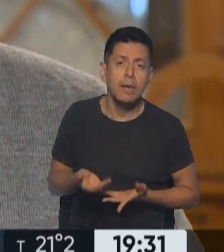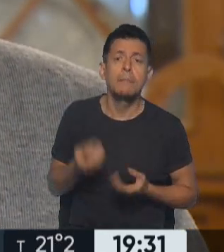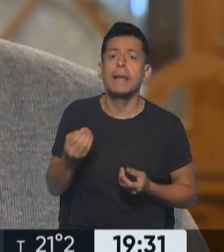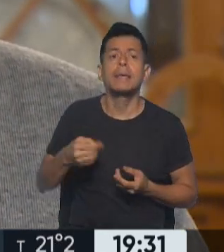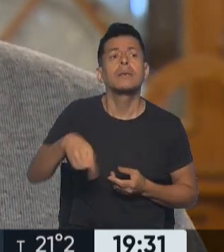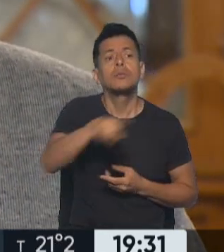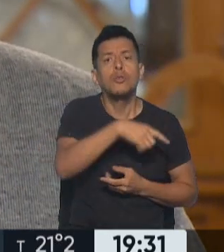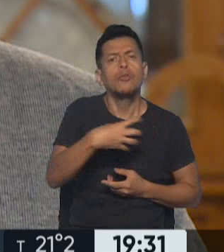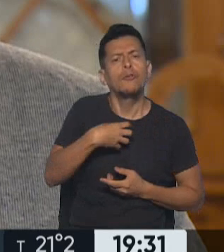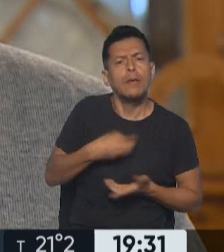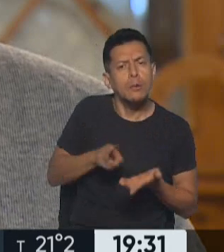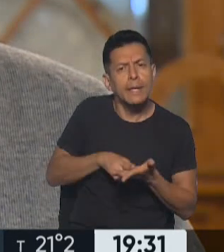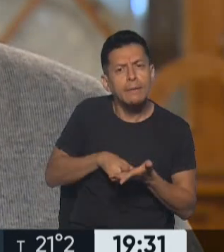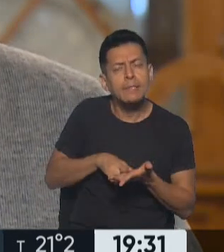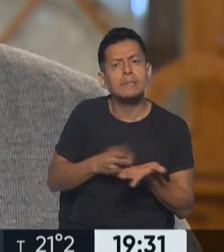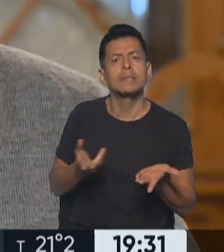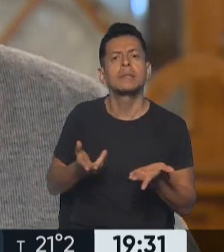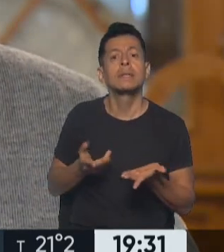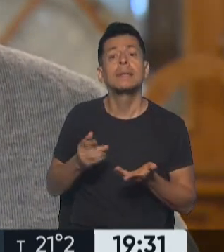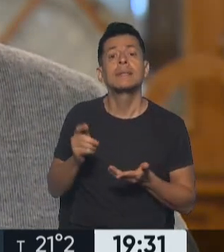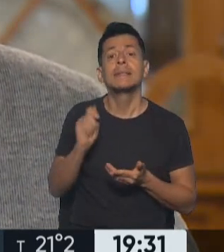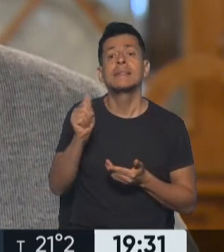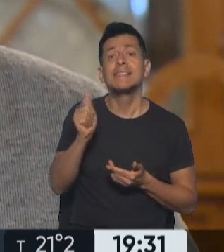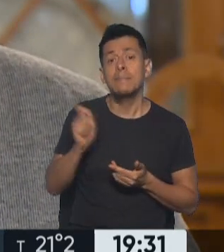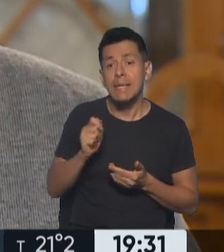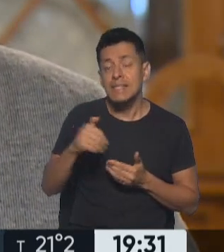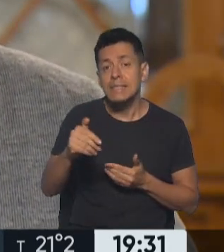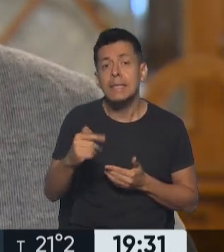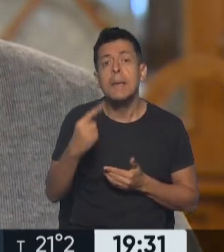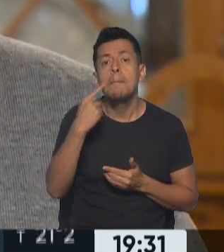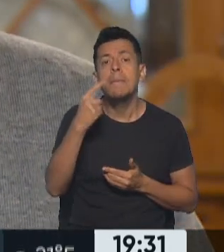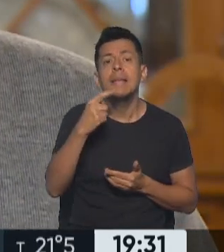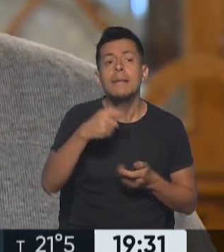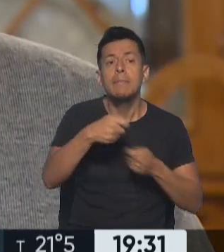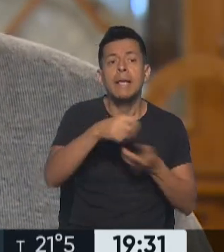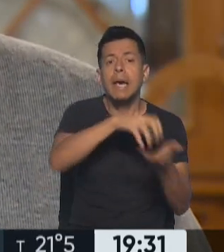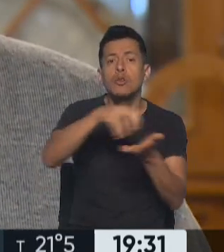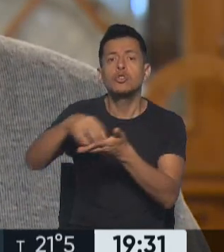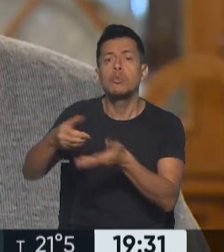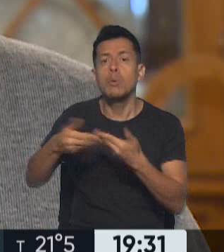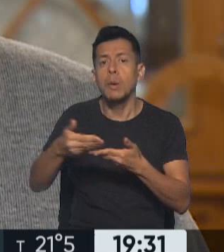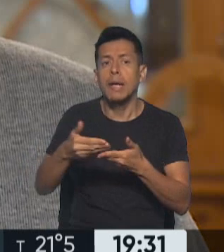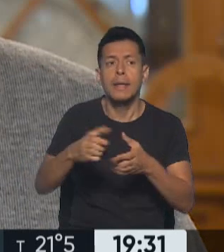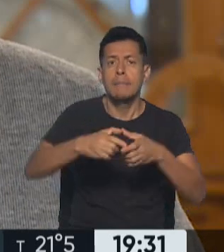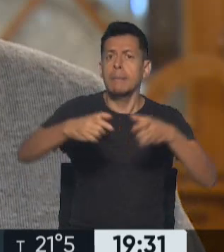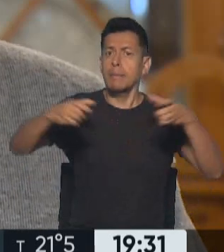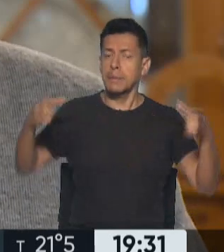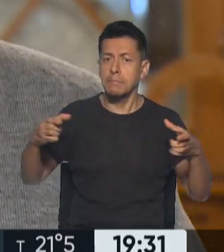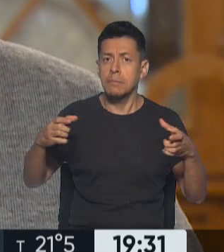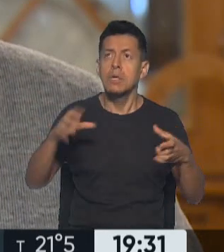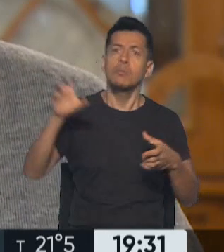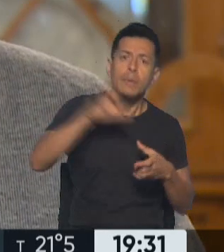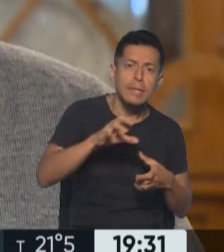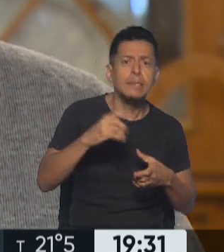y decidir que en los próximos seis meses tiene que haber mil mercados populares impulsados por provincias y